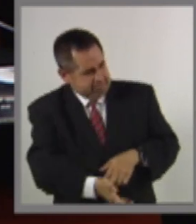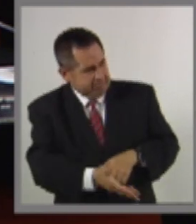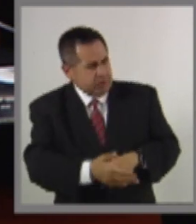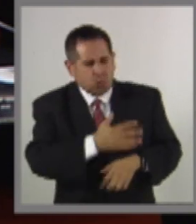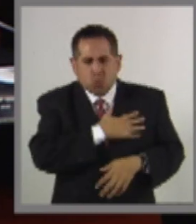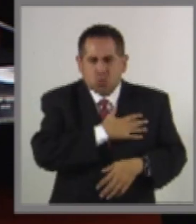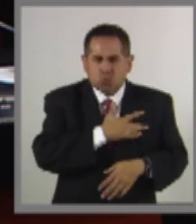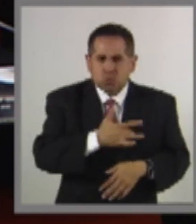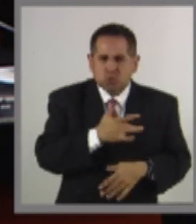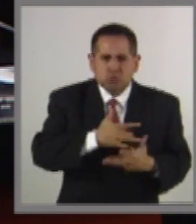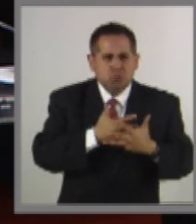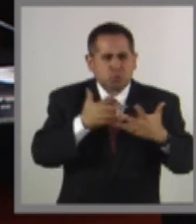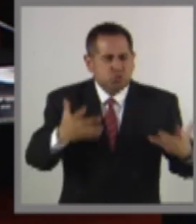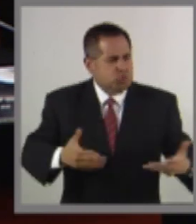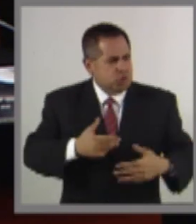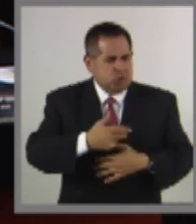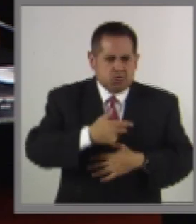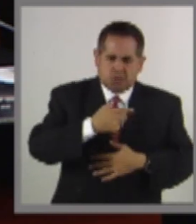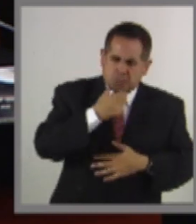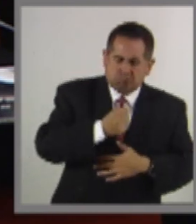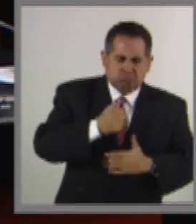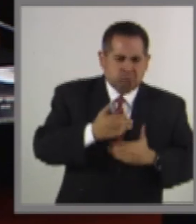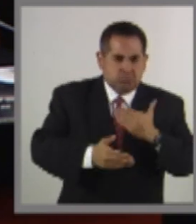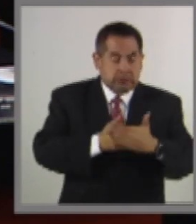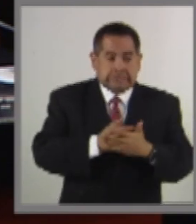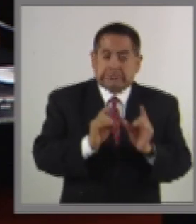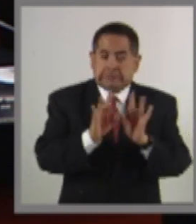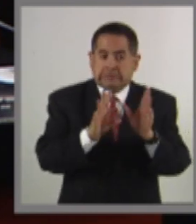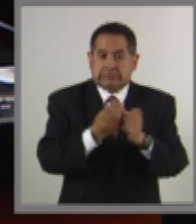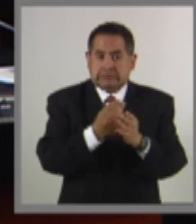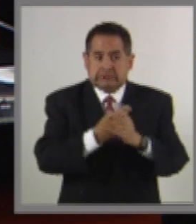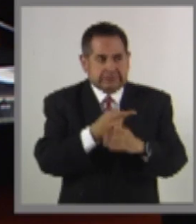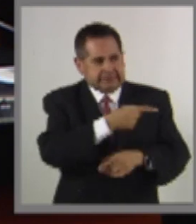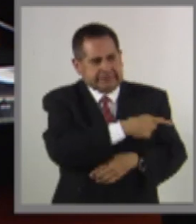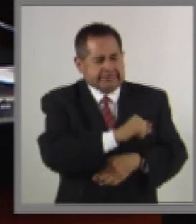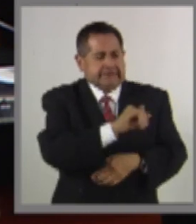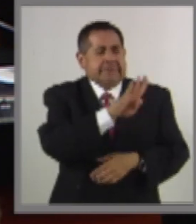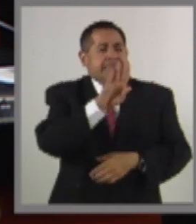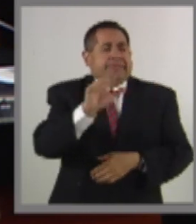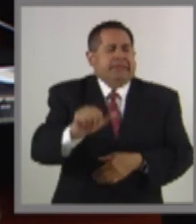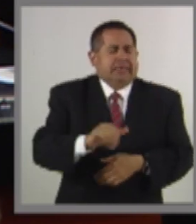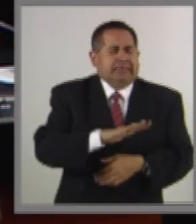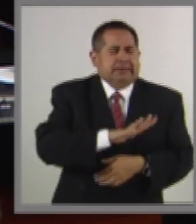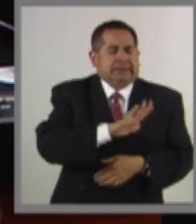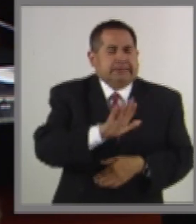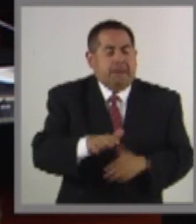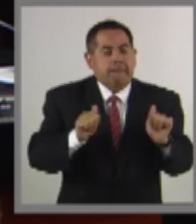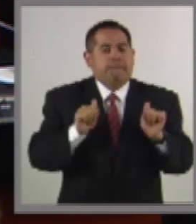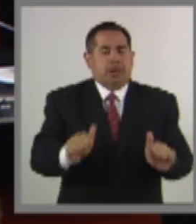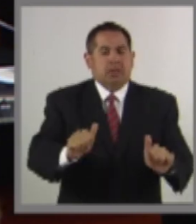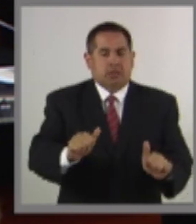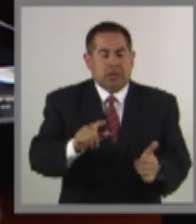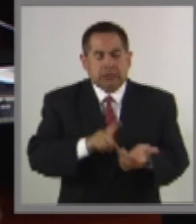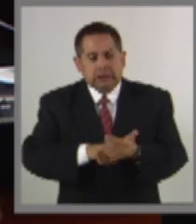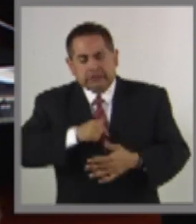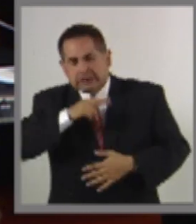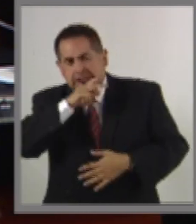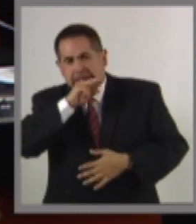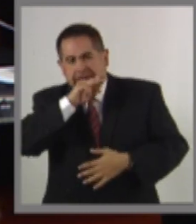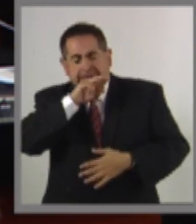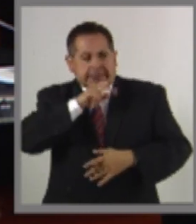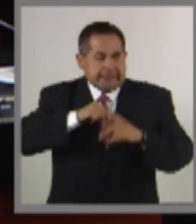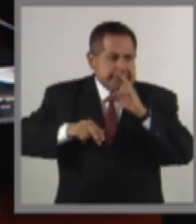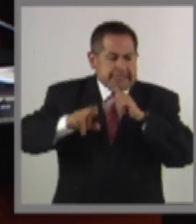humano, al hombre que inclusive vivió una adversidad en el filo de la navaja de la vida y que nos preocupó en su momento y nos